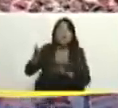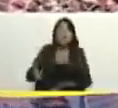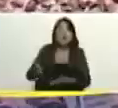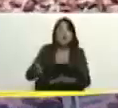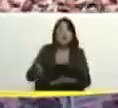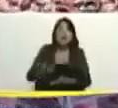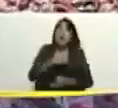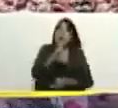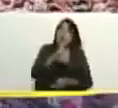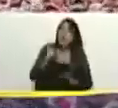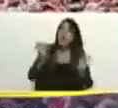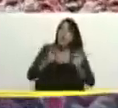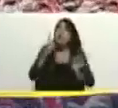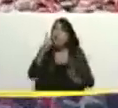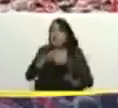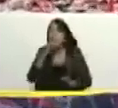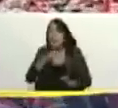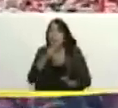1:00 de la tarde.